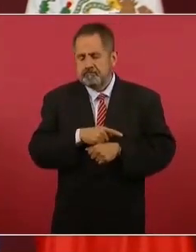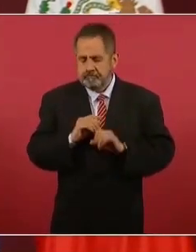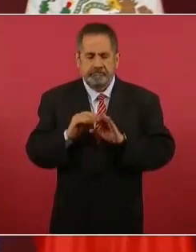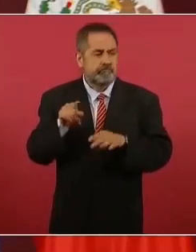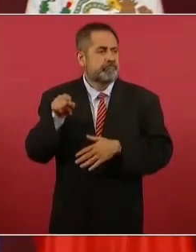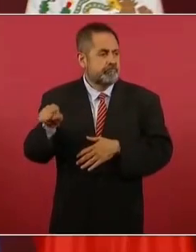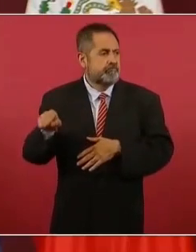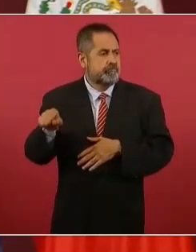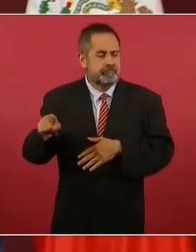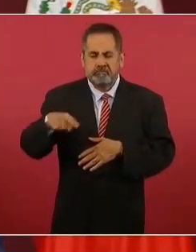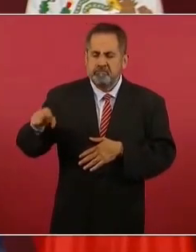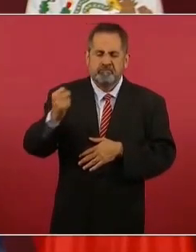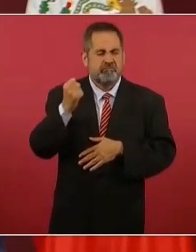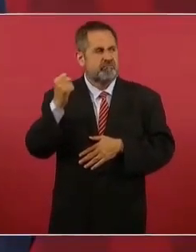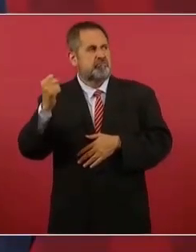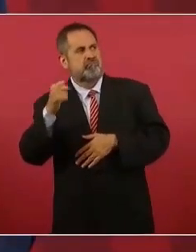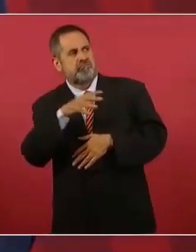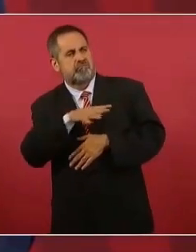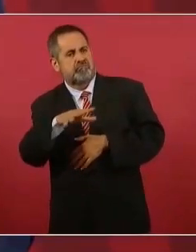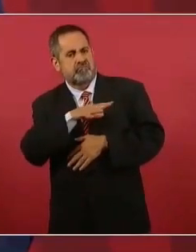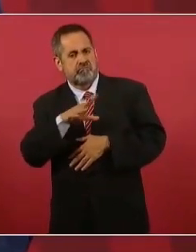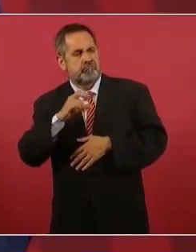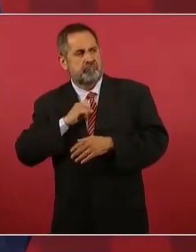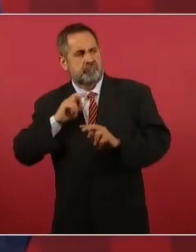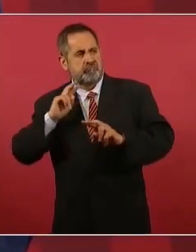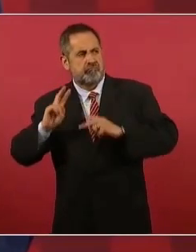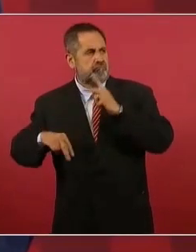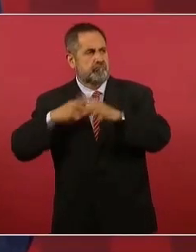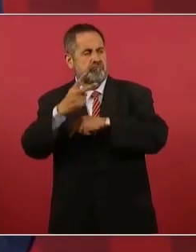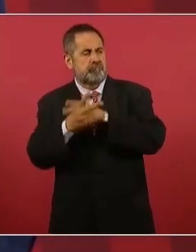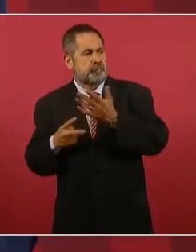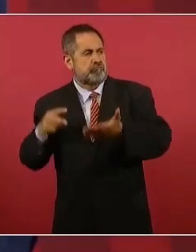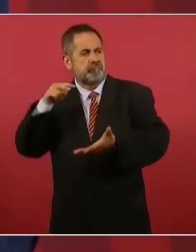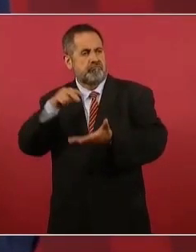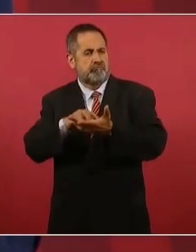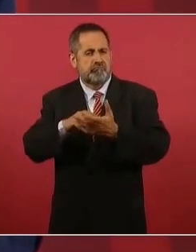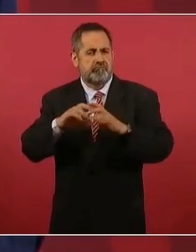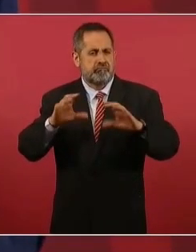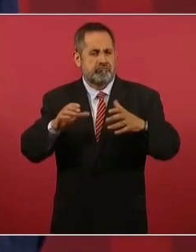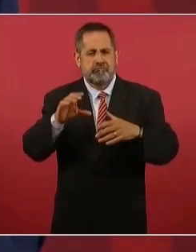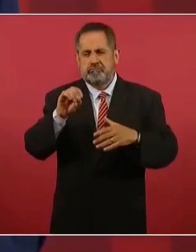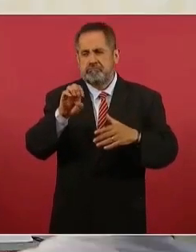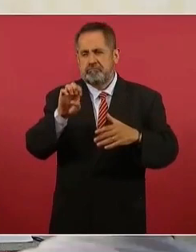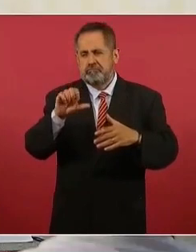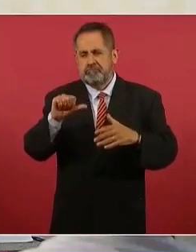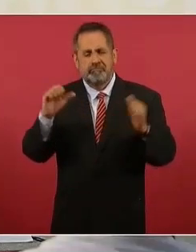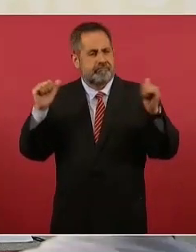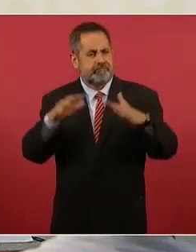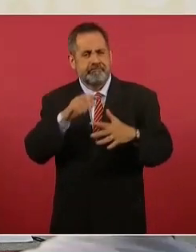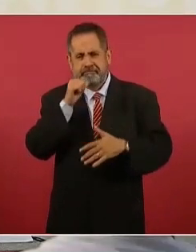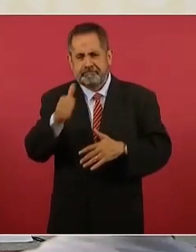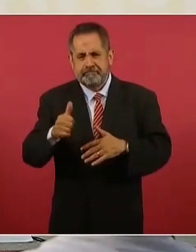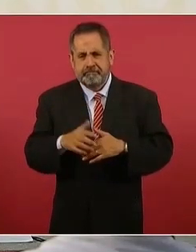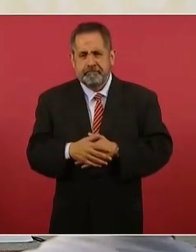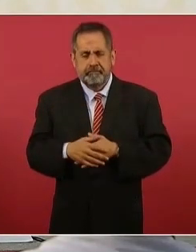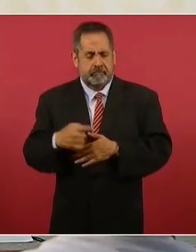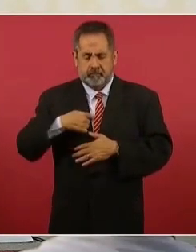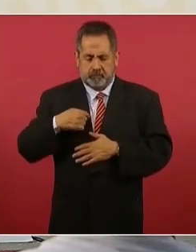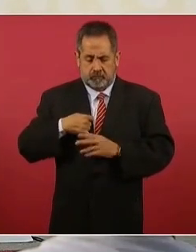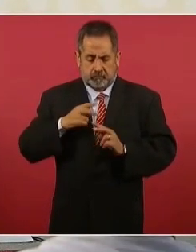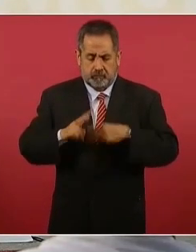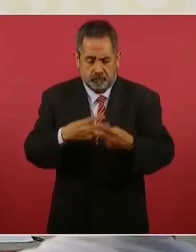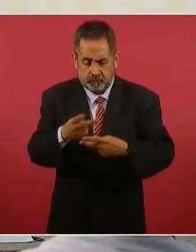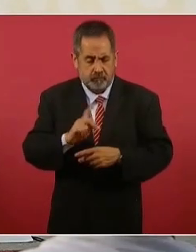protesta al no asistir a la cumbre o no estar yo en la cumbre